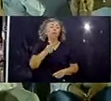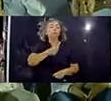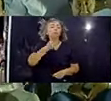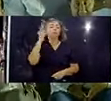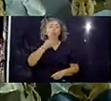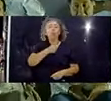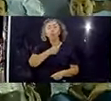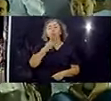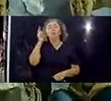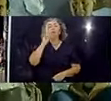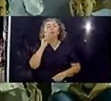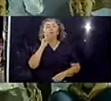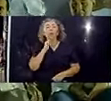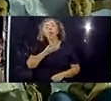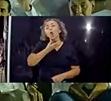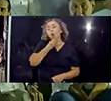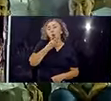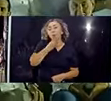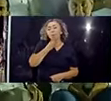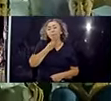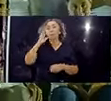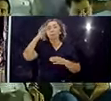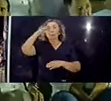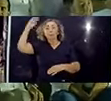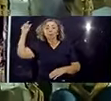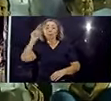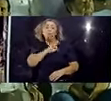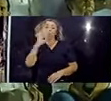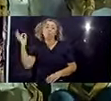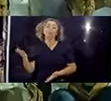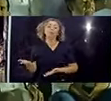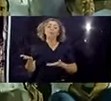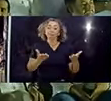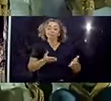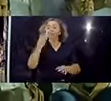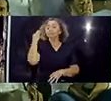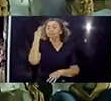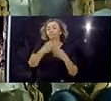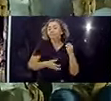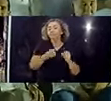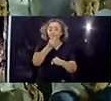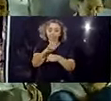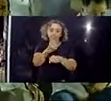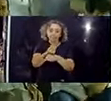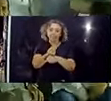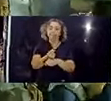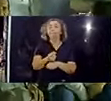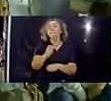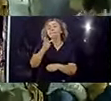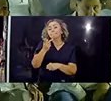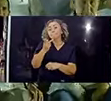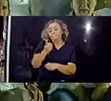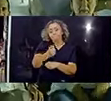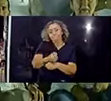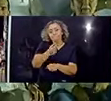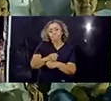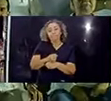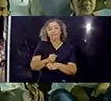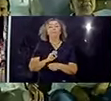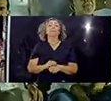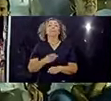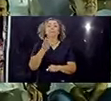pueda ir ahí aprender computación que puedan terminar primaria secundaria preparatoria e incluso